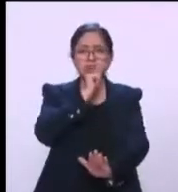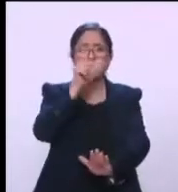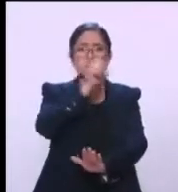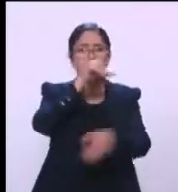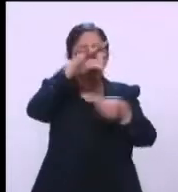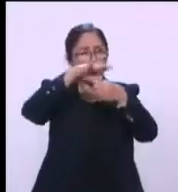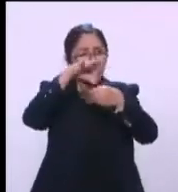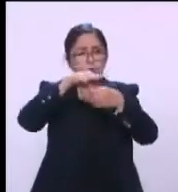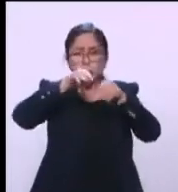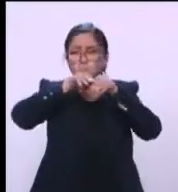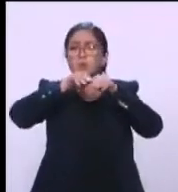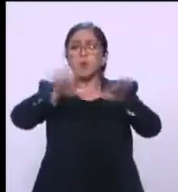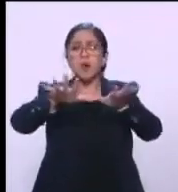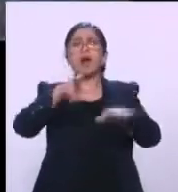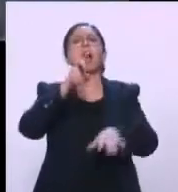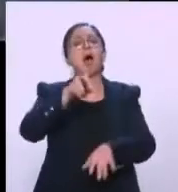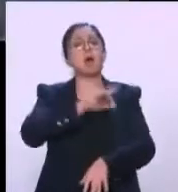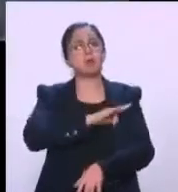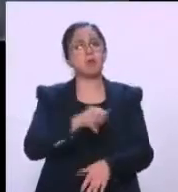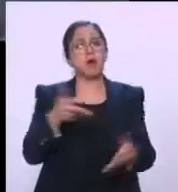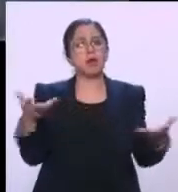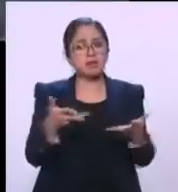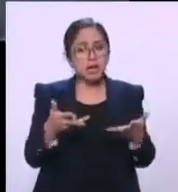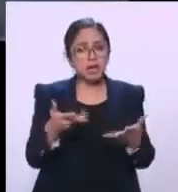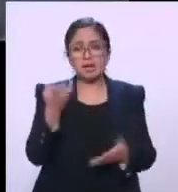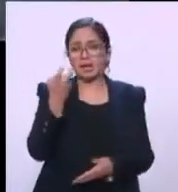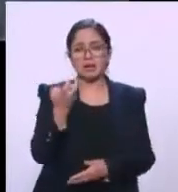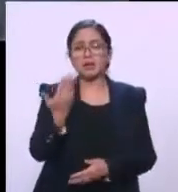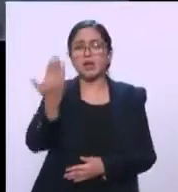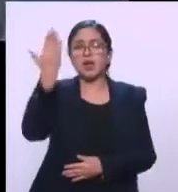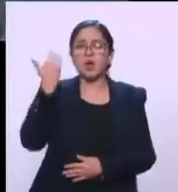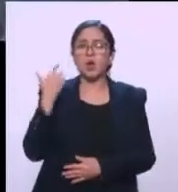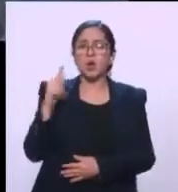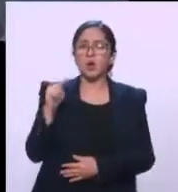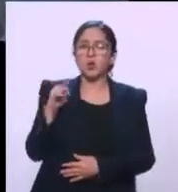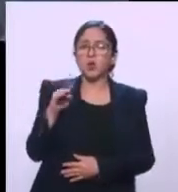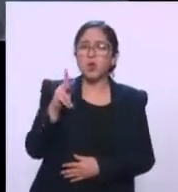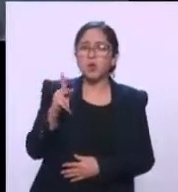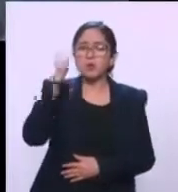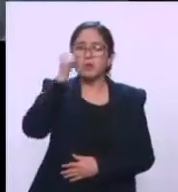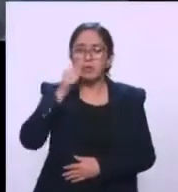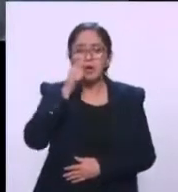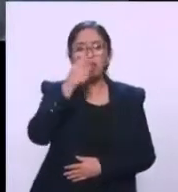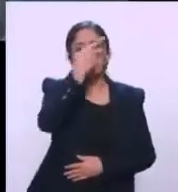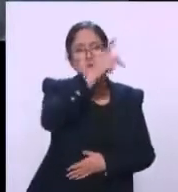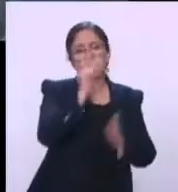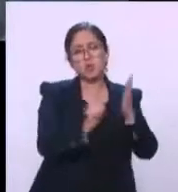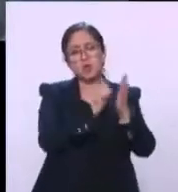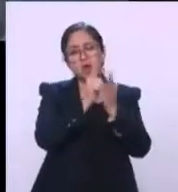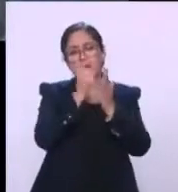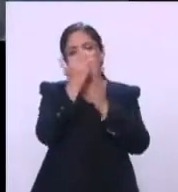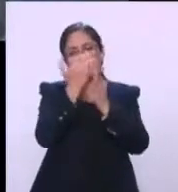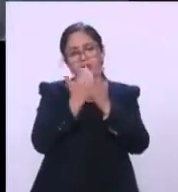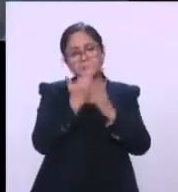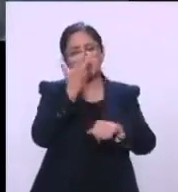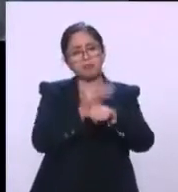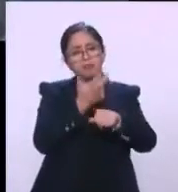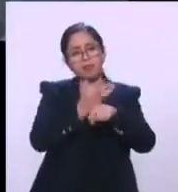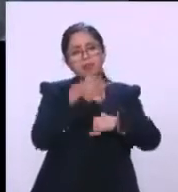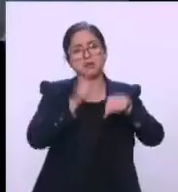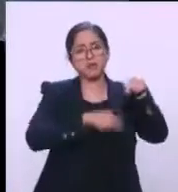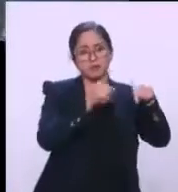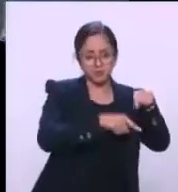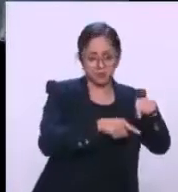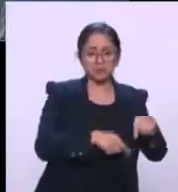lo diga oficialmente. No solía. No solía. Sí, Trump ha roto con todos los estándares norteamericanos, ¿no? Bueno, ya